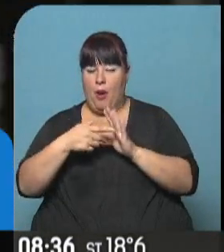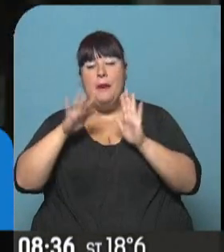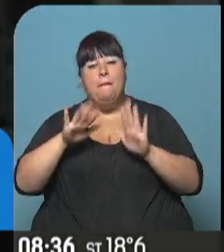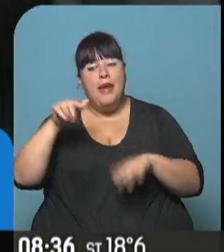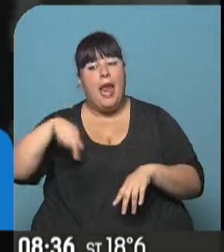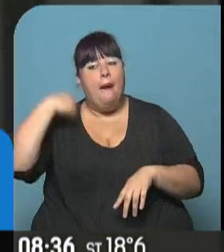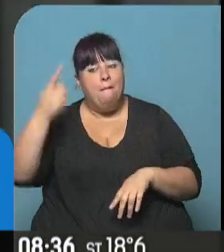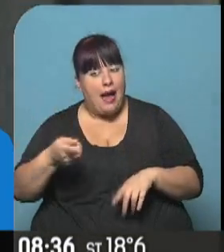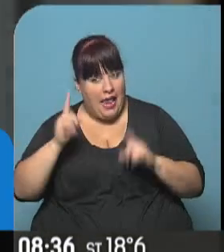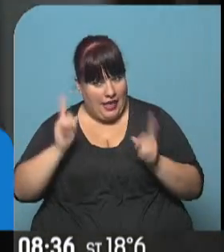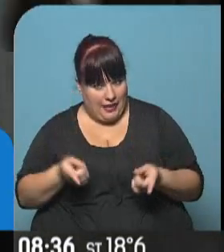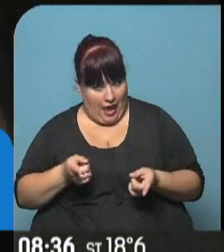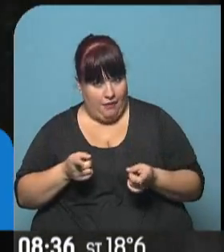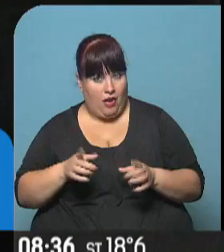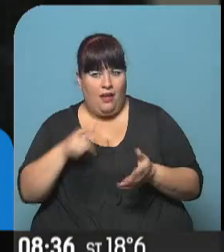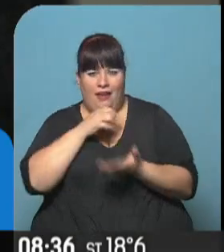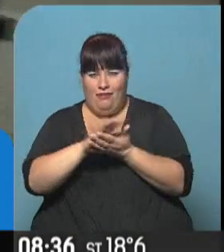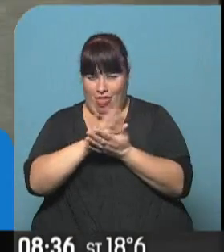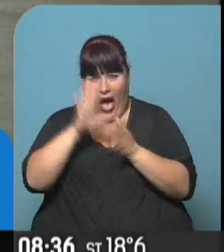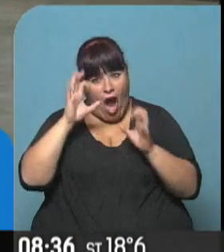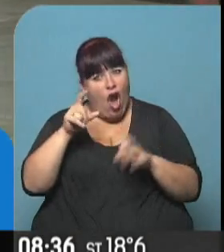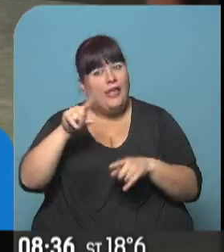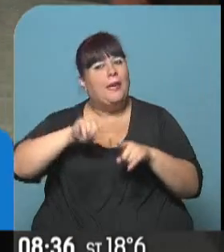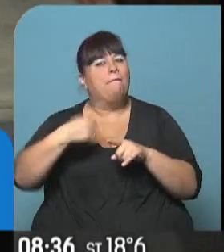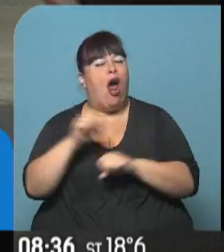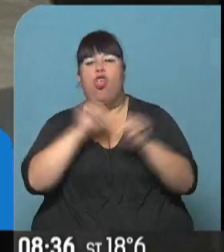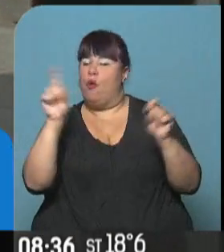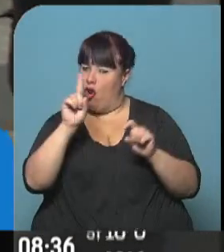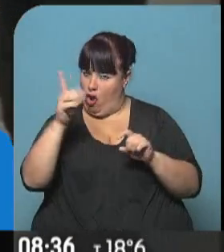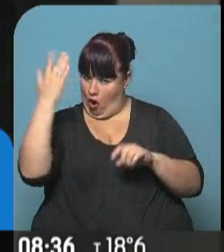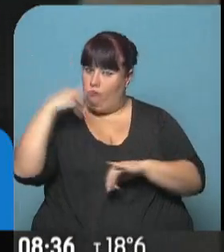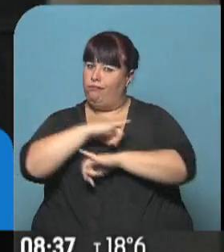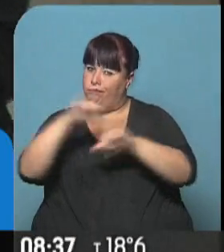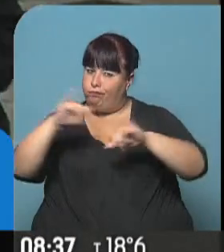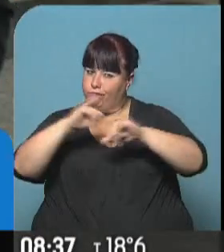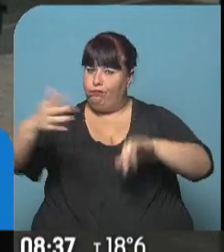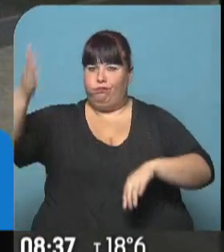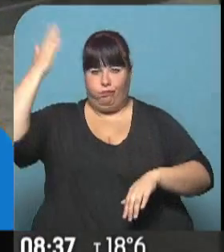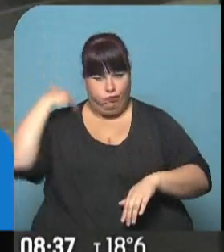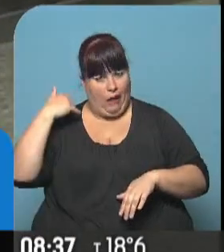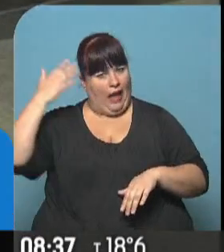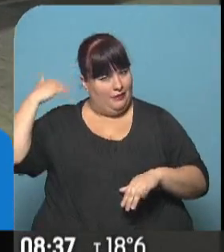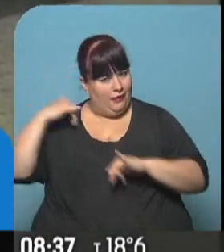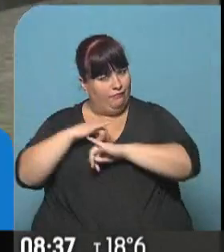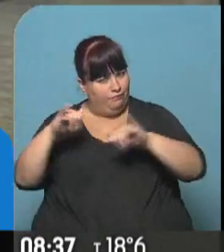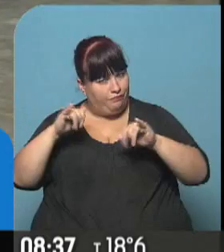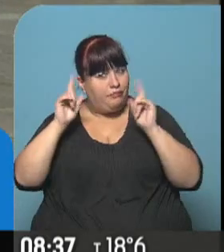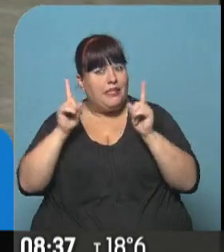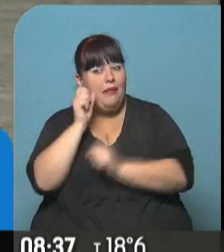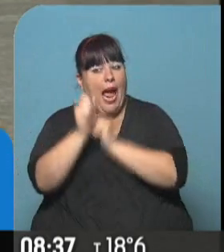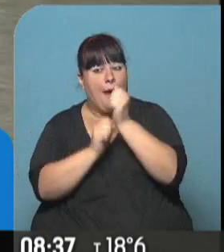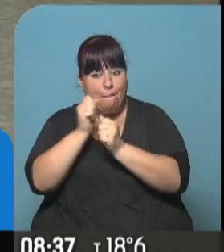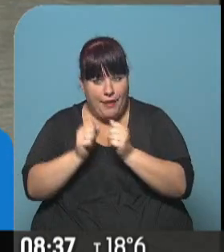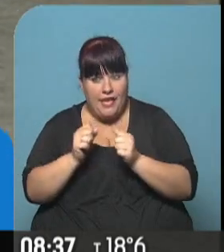en la jornada de mañana también todo vacío recordad que no fue un paro sorpresivo con lo cual se fue avisando desde mucho tiempo antes la misma empresa